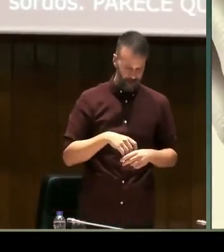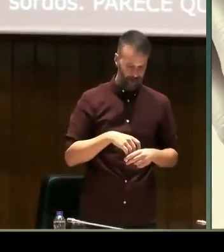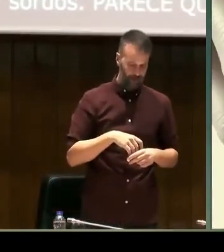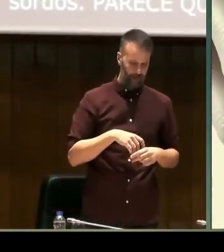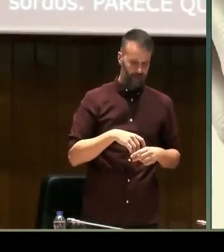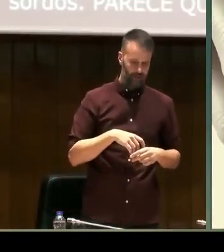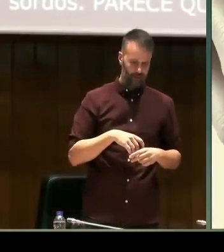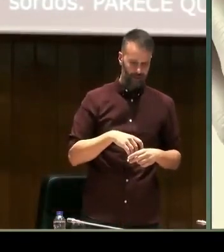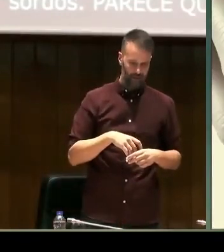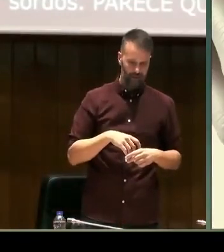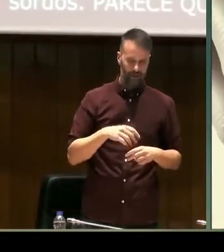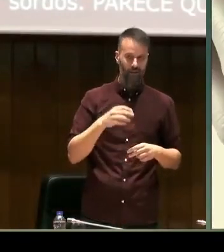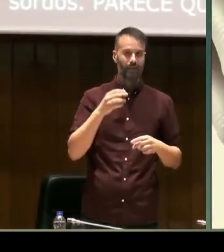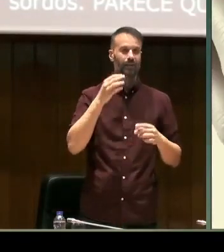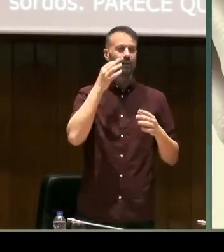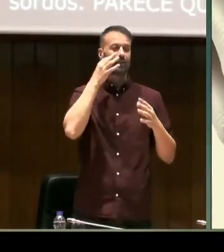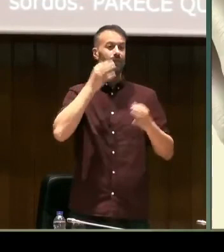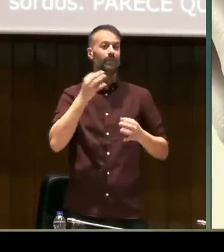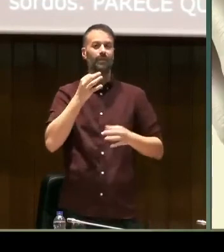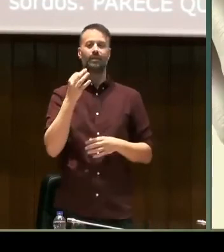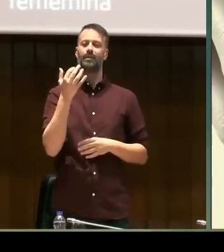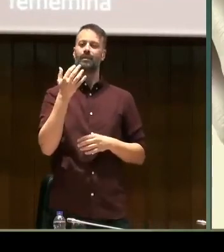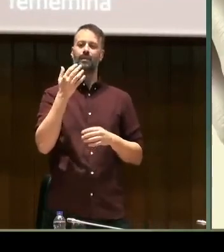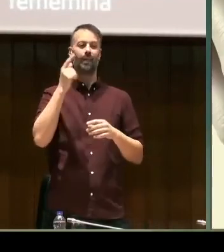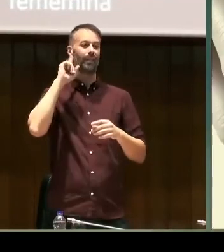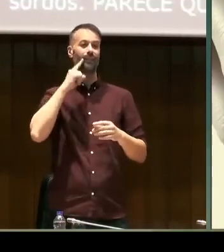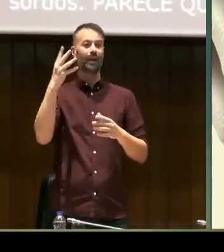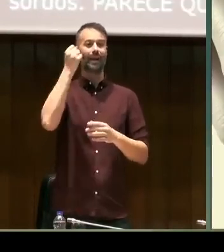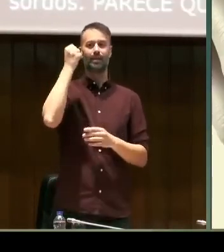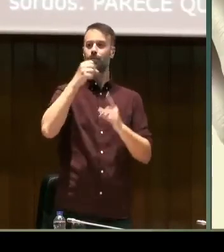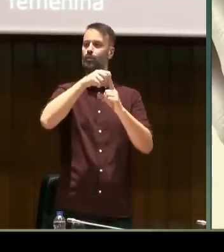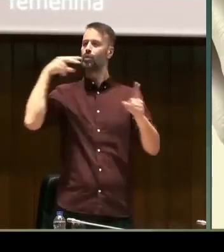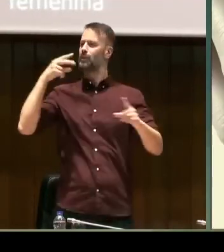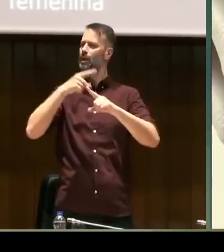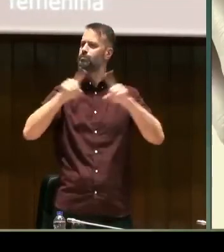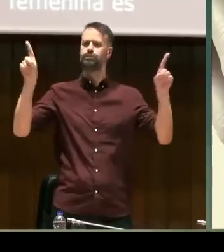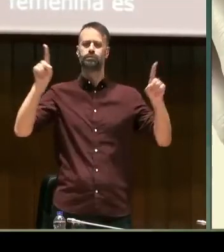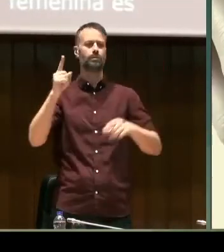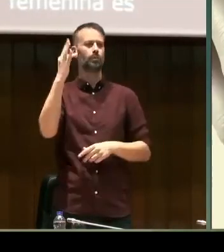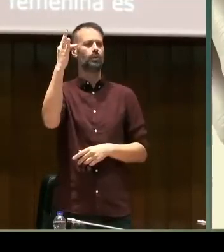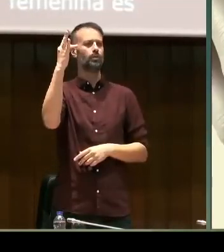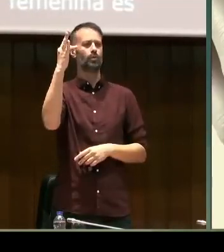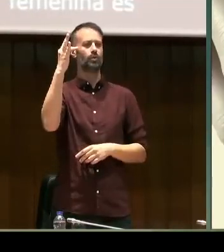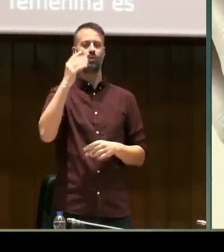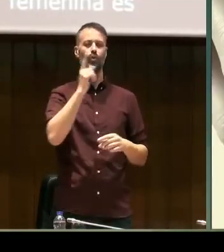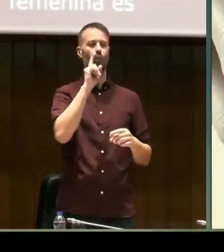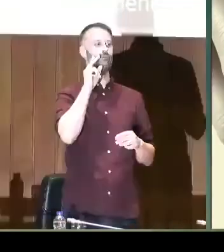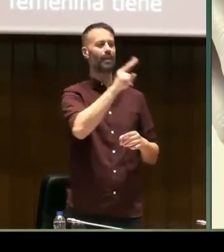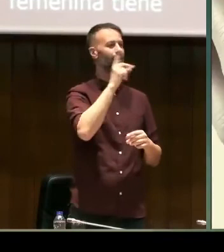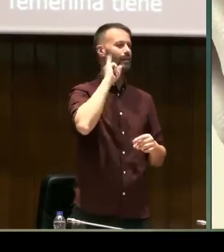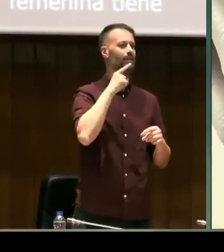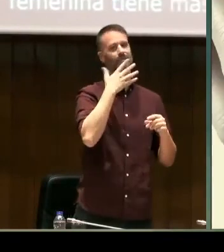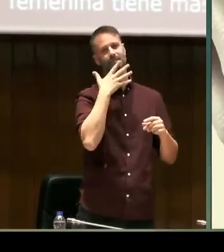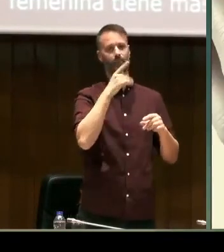debe al hecho de ser una persona sorda. Y es la percepción que tienen sobre ellos mismos. El Deaf Gain arroja otro punto